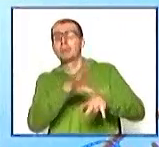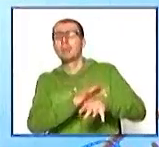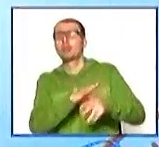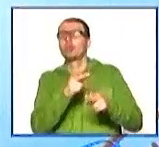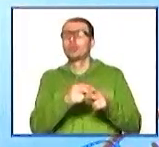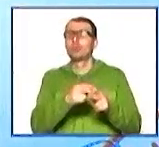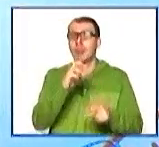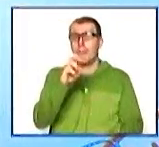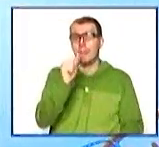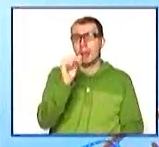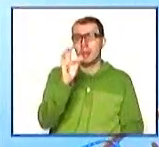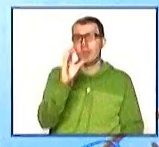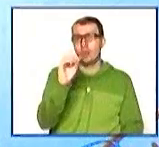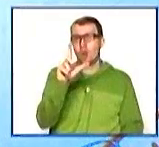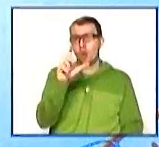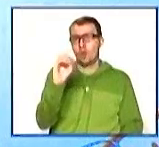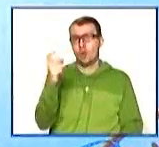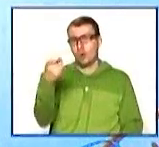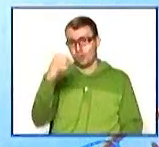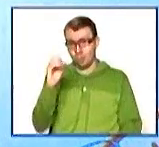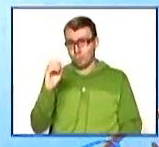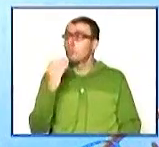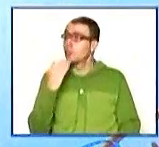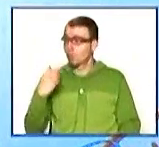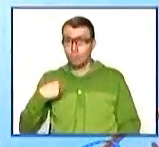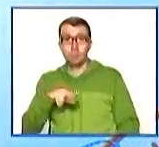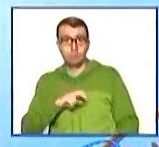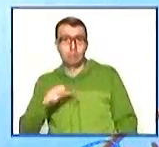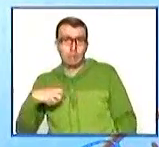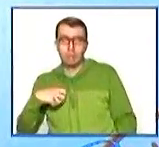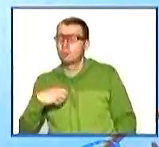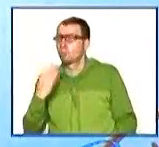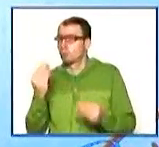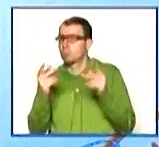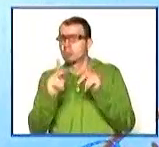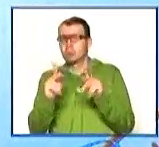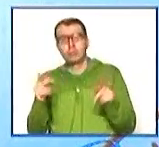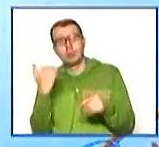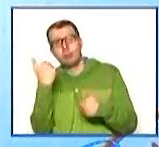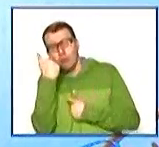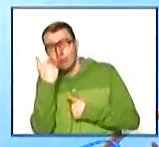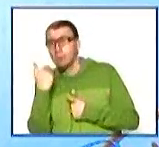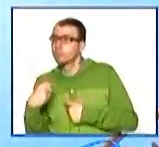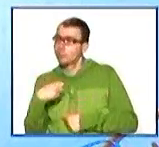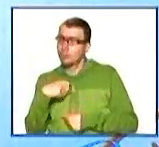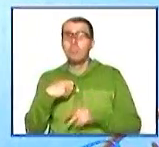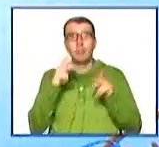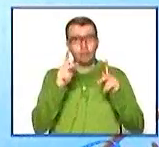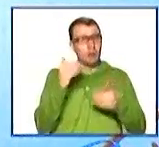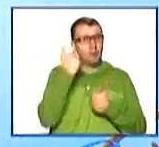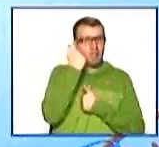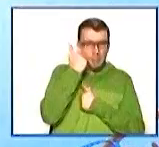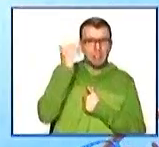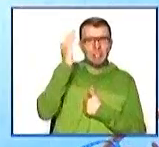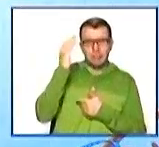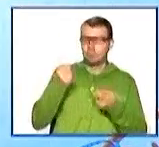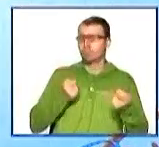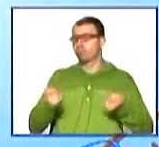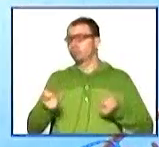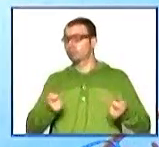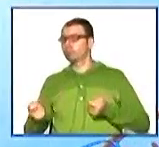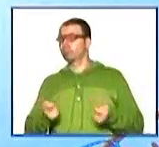patólogo. Nosotros tenemos ahora, en vista de tanto proceso como esto, un patólogo trabajando con nosotros en nuestro parque